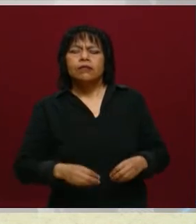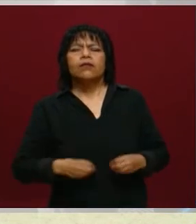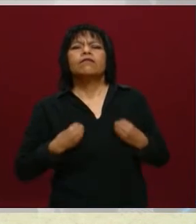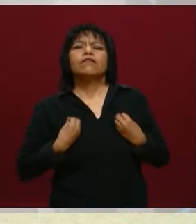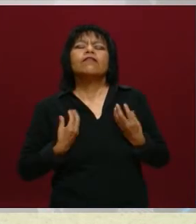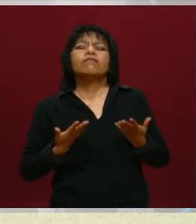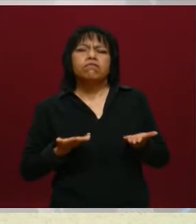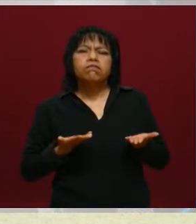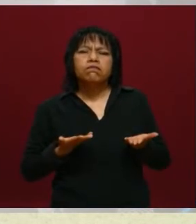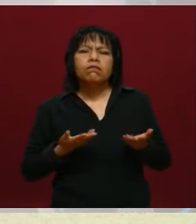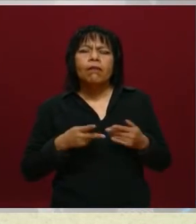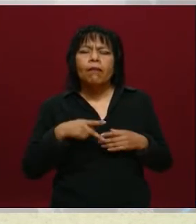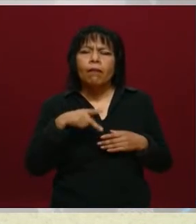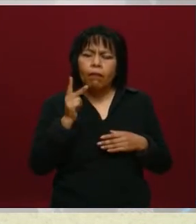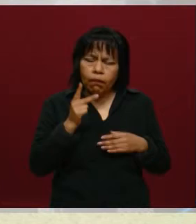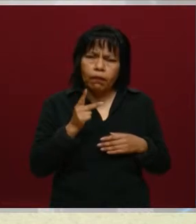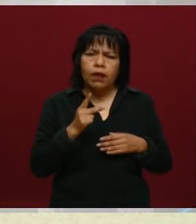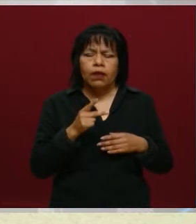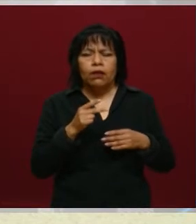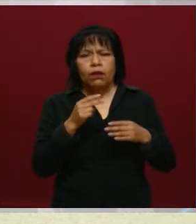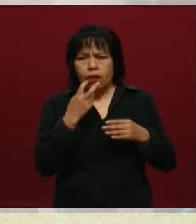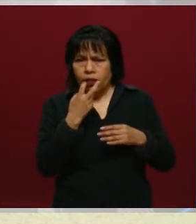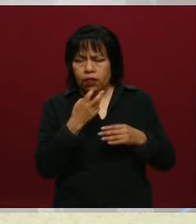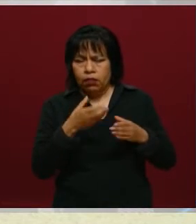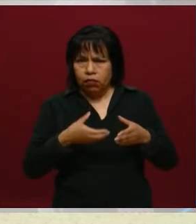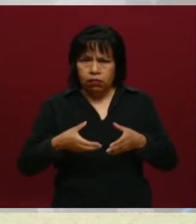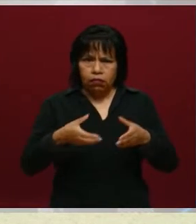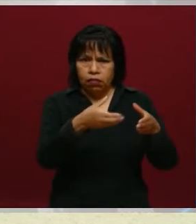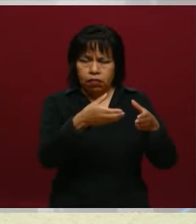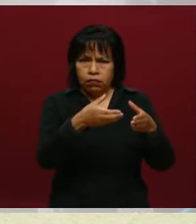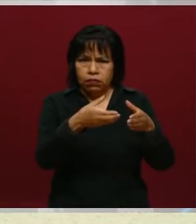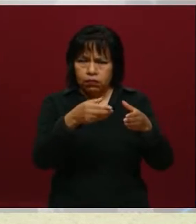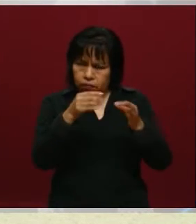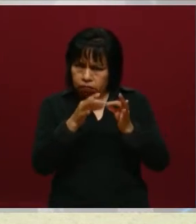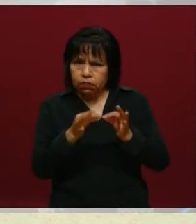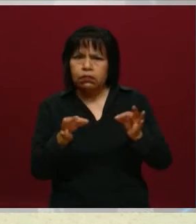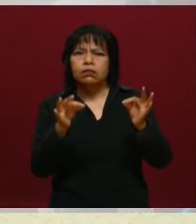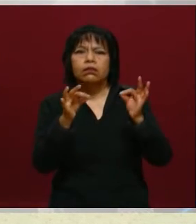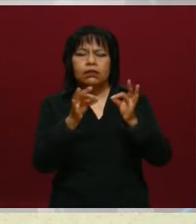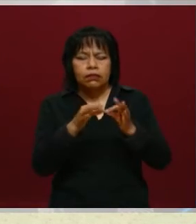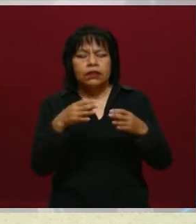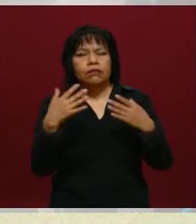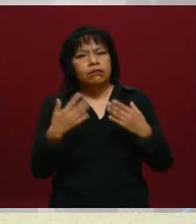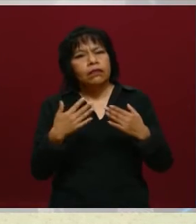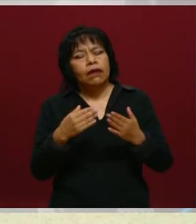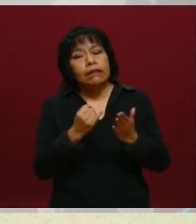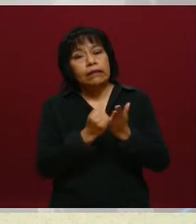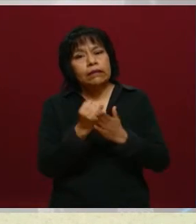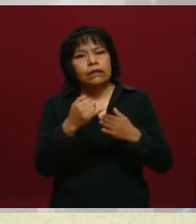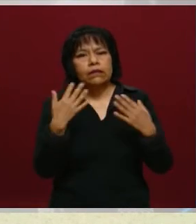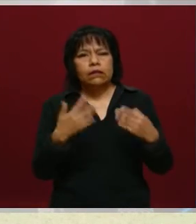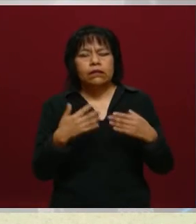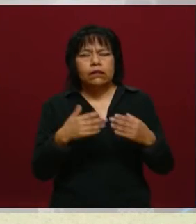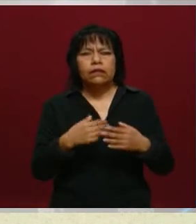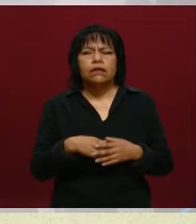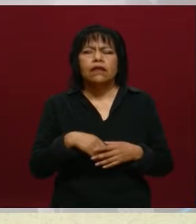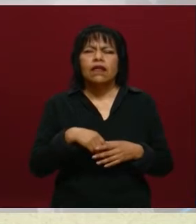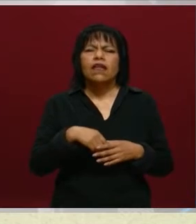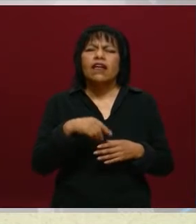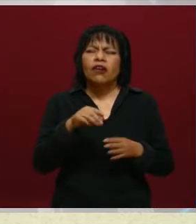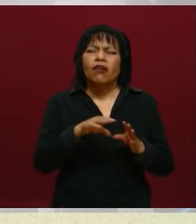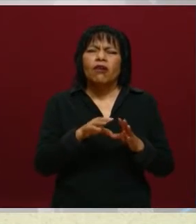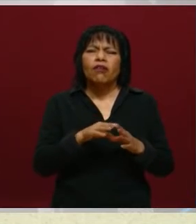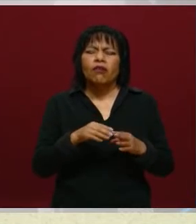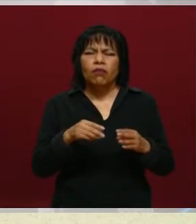pero pero finalmente es un paso un camino a seguir no así es eso sí es un dilema en su principio de afirmar la vida en